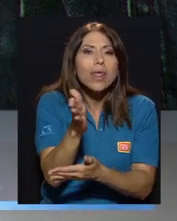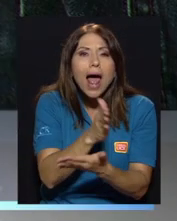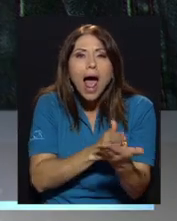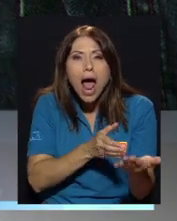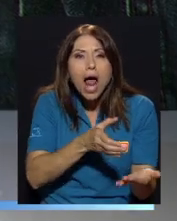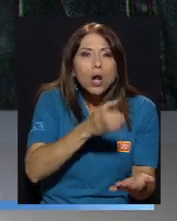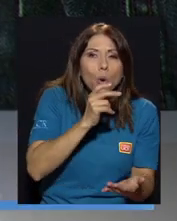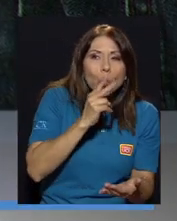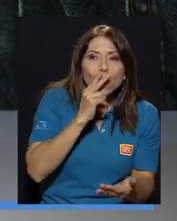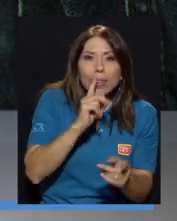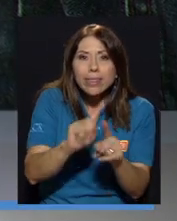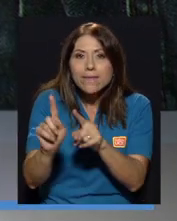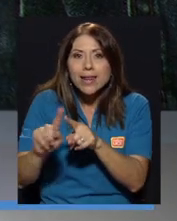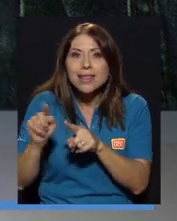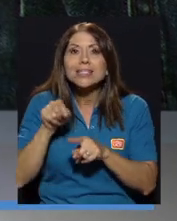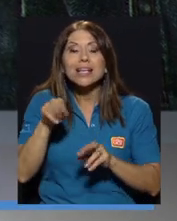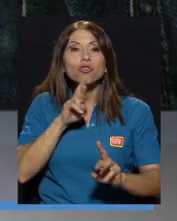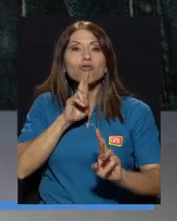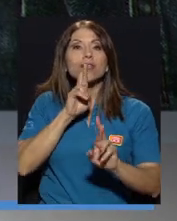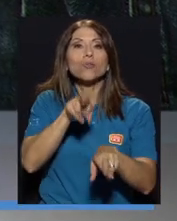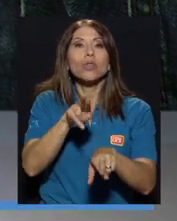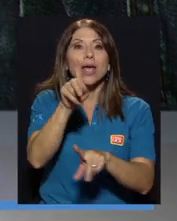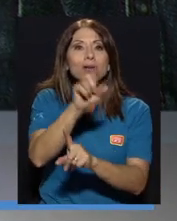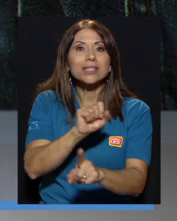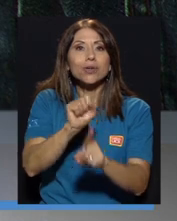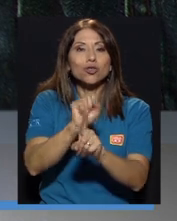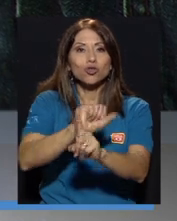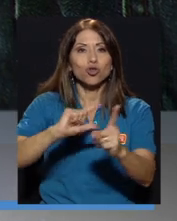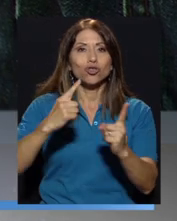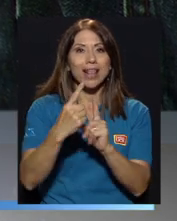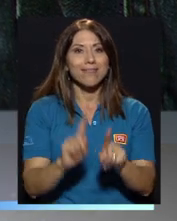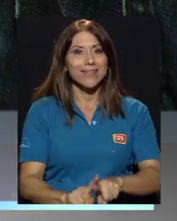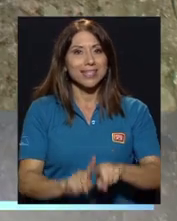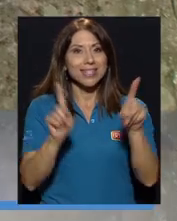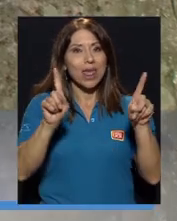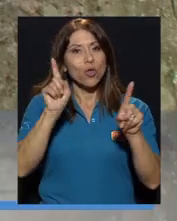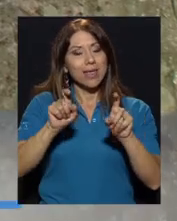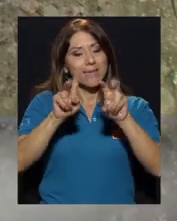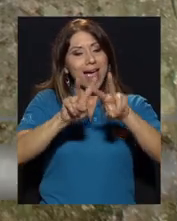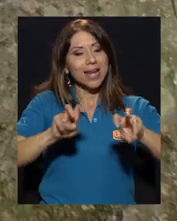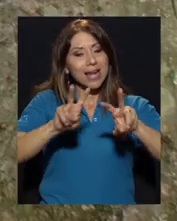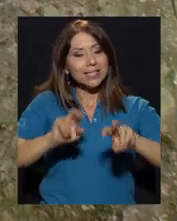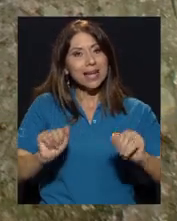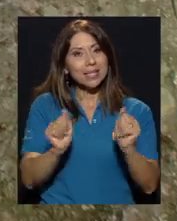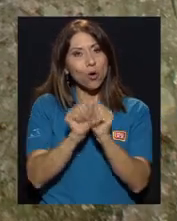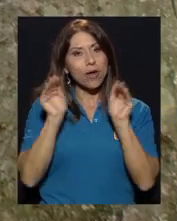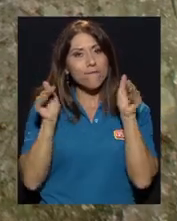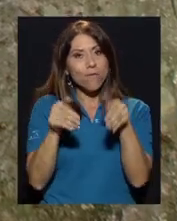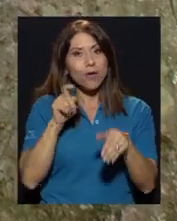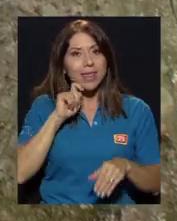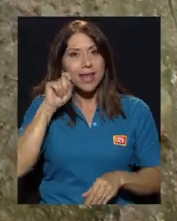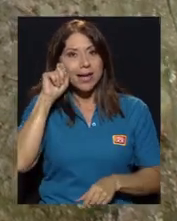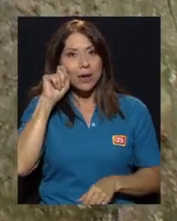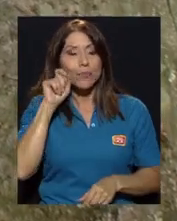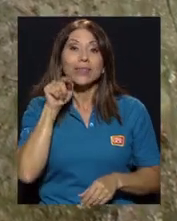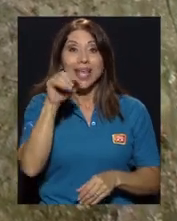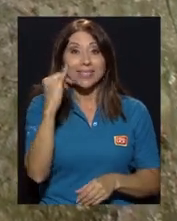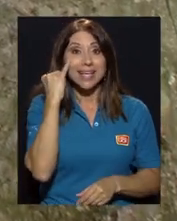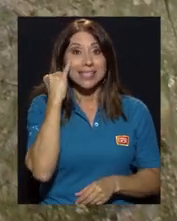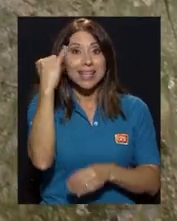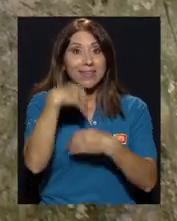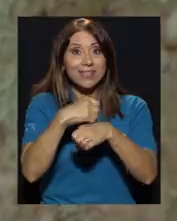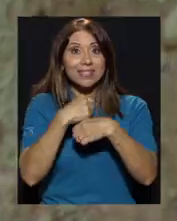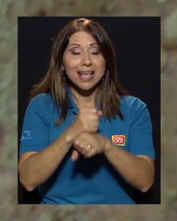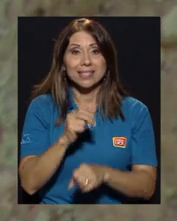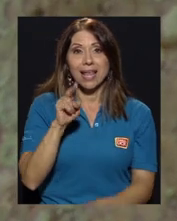drogas, responde a un fenómeno social diferenciado que debe analizarse desde un enfoque de género. Esta iniciativa es llevada